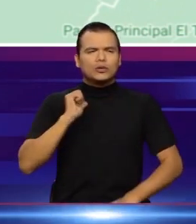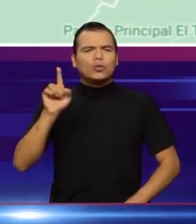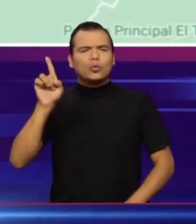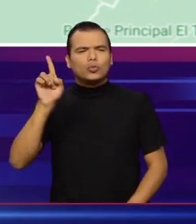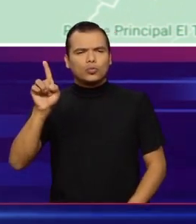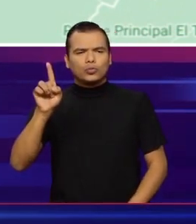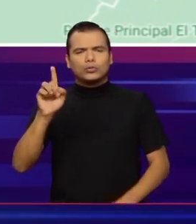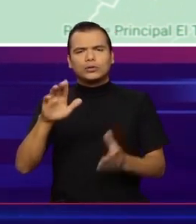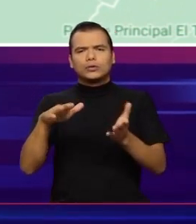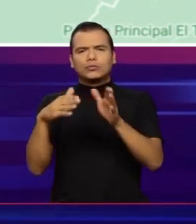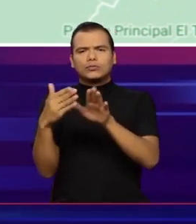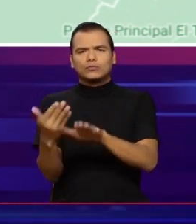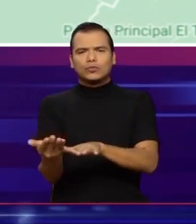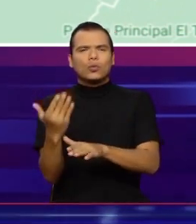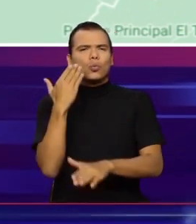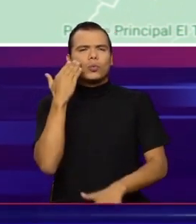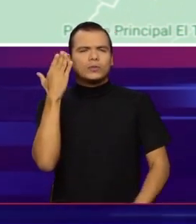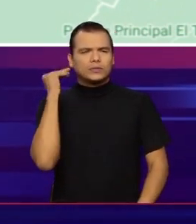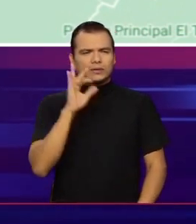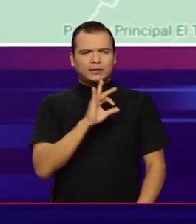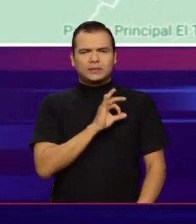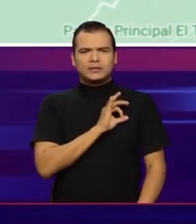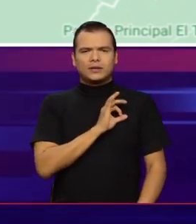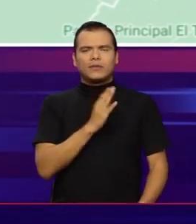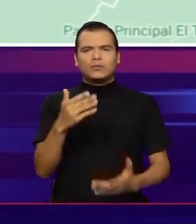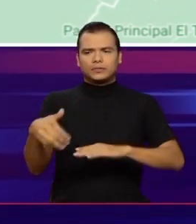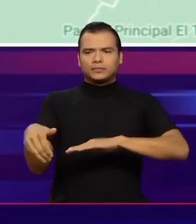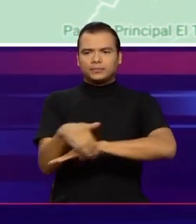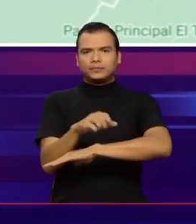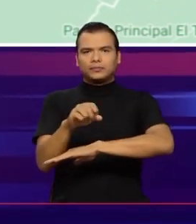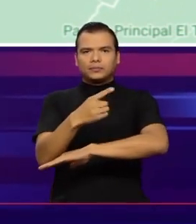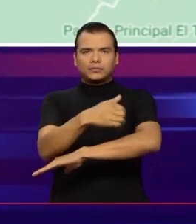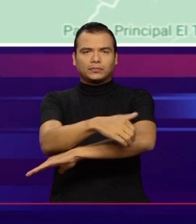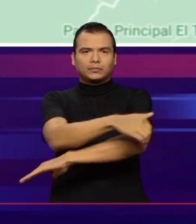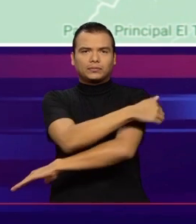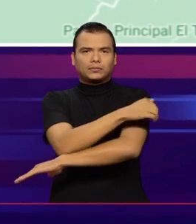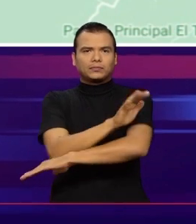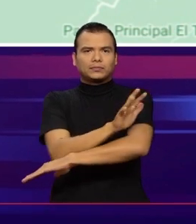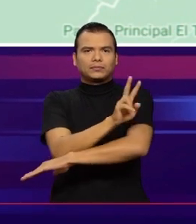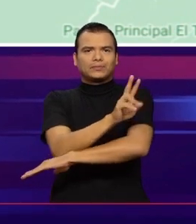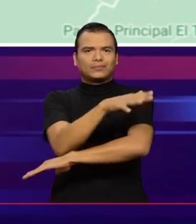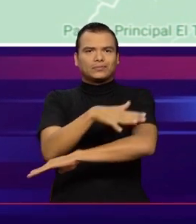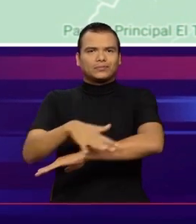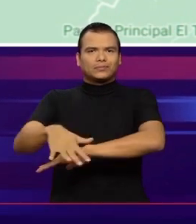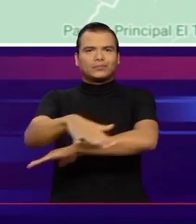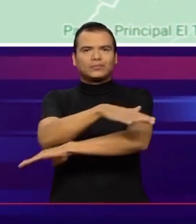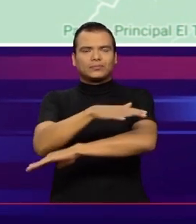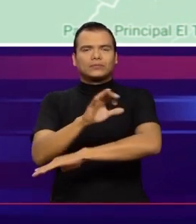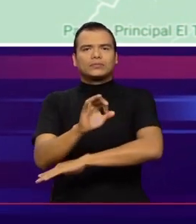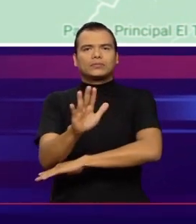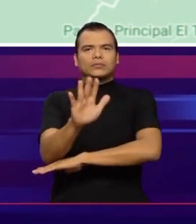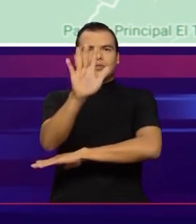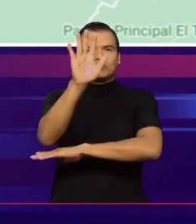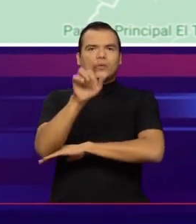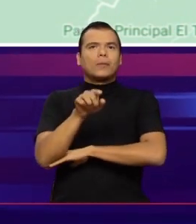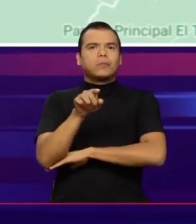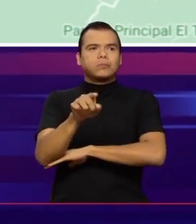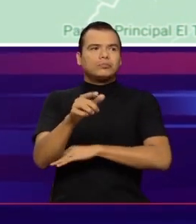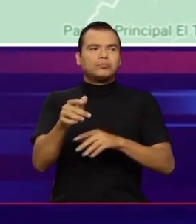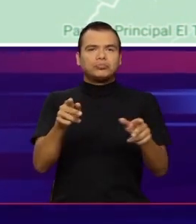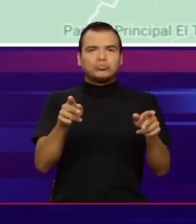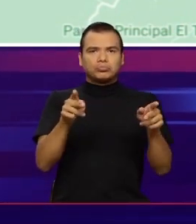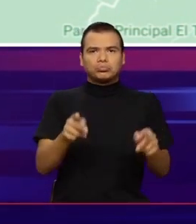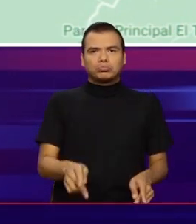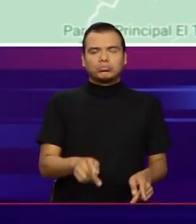fatal esto se debió el día sábado en la calle primera con carga 50 32 en el sector conocido como cooe el conductor de un